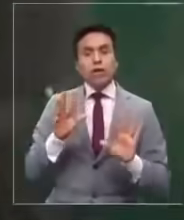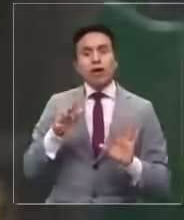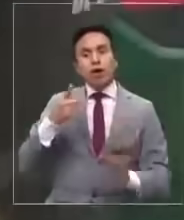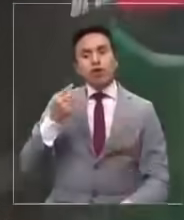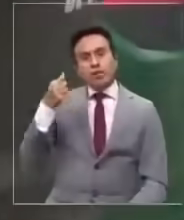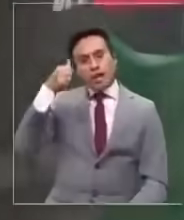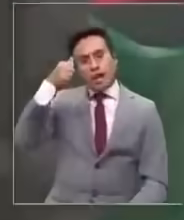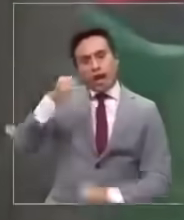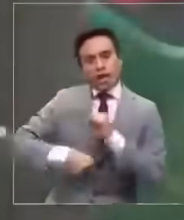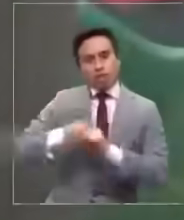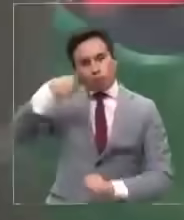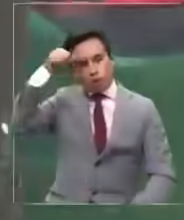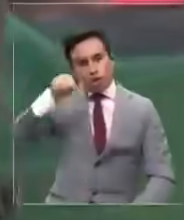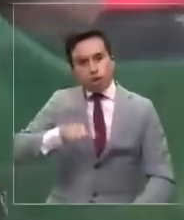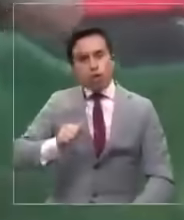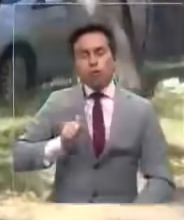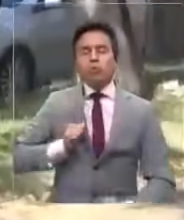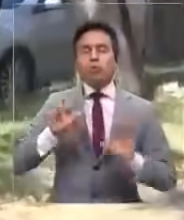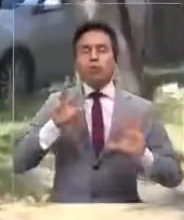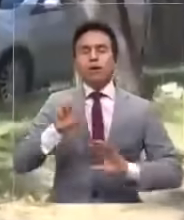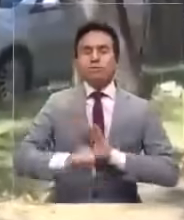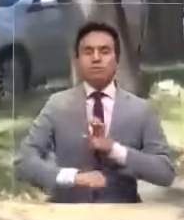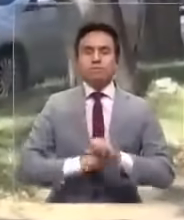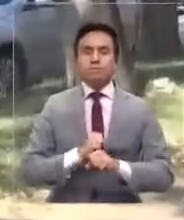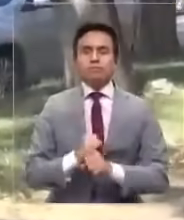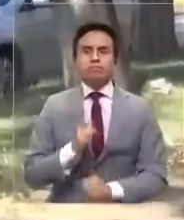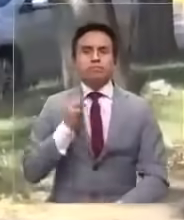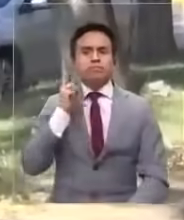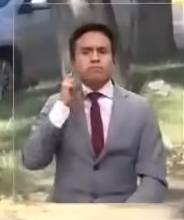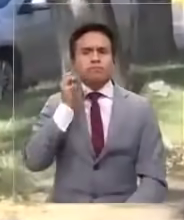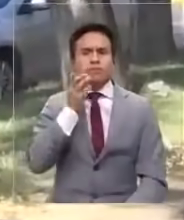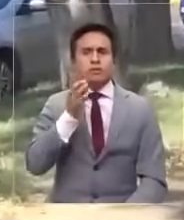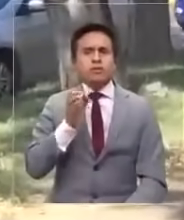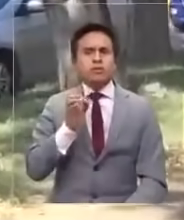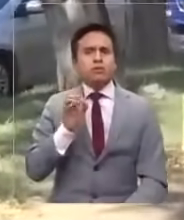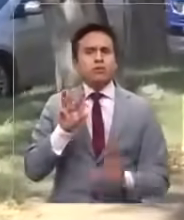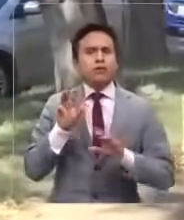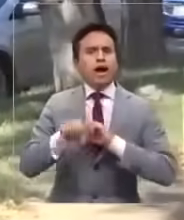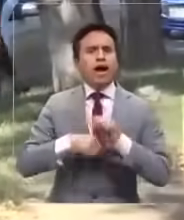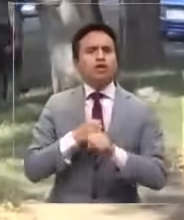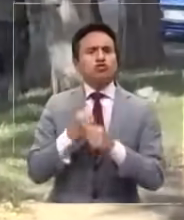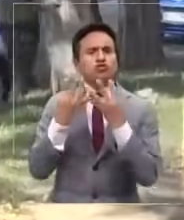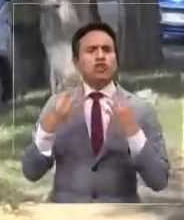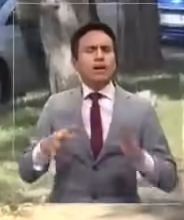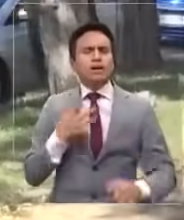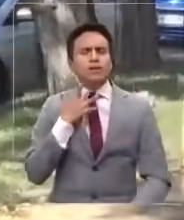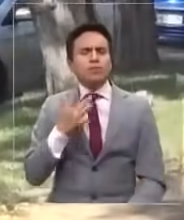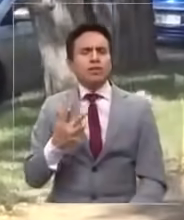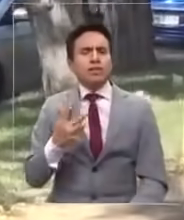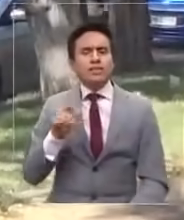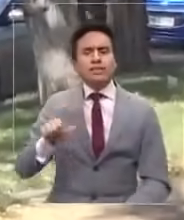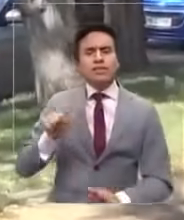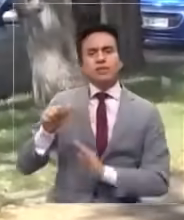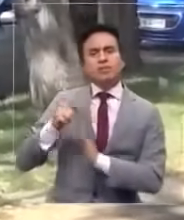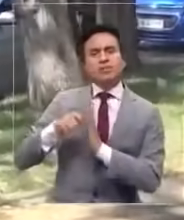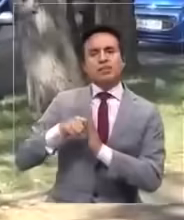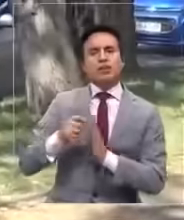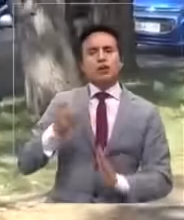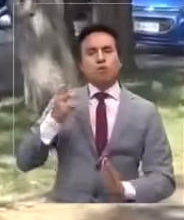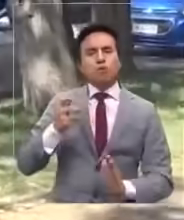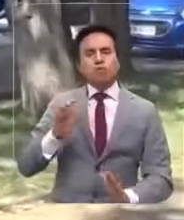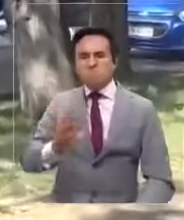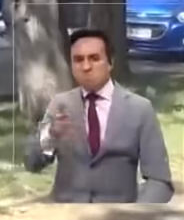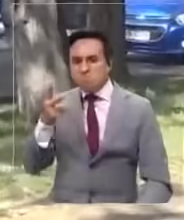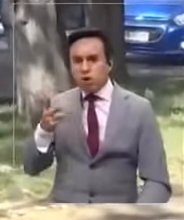11 años a los que fue condenado. Igual estoy cumplido, sí, me tiré 9 años yo. ¿9 años? Sí, ¿por qué? 16 meses en la calle por robo con